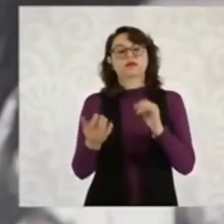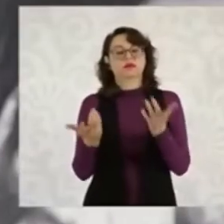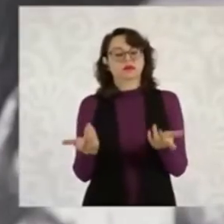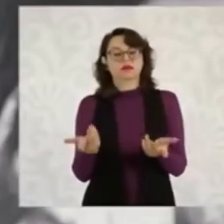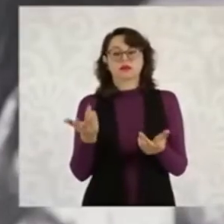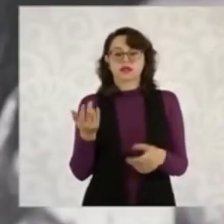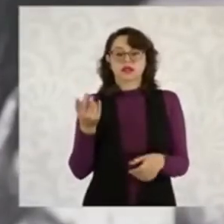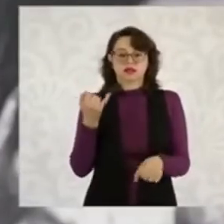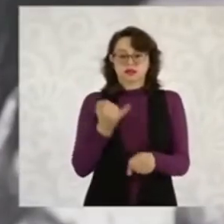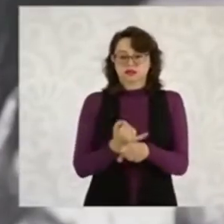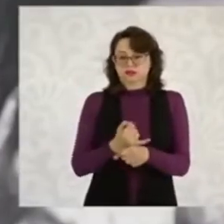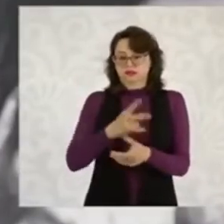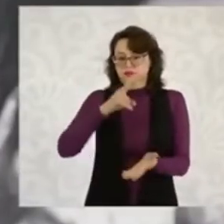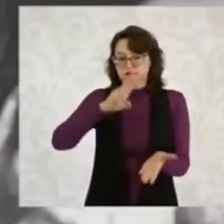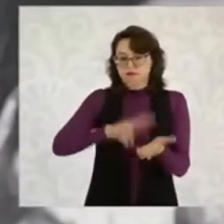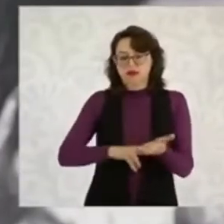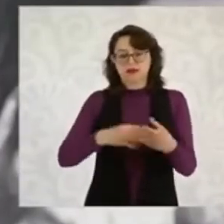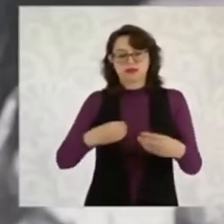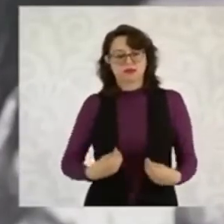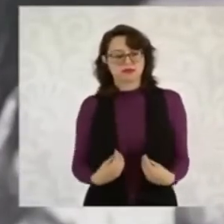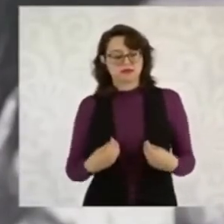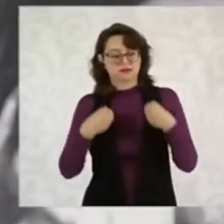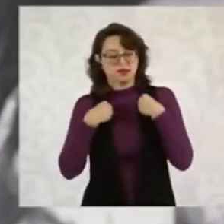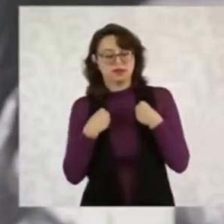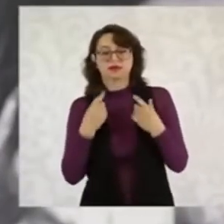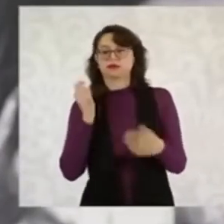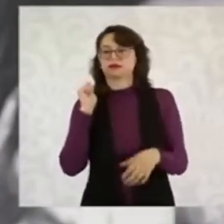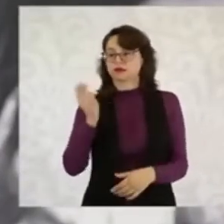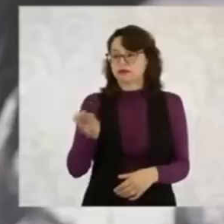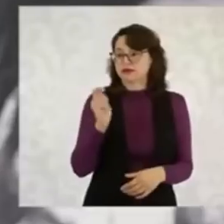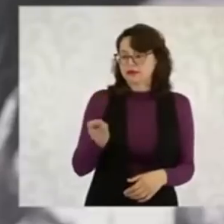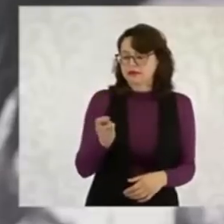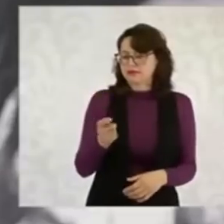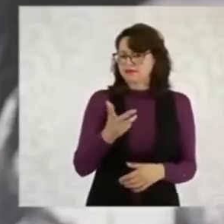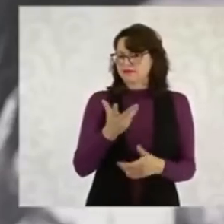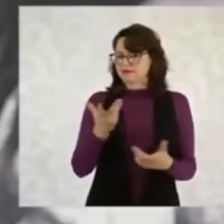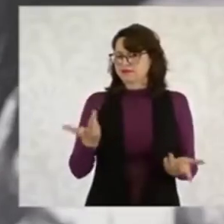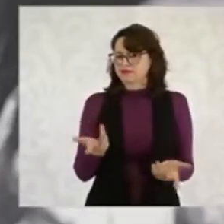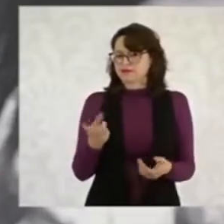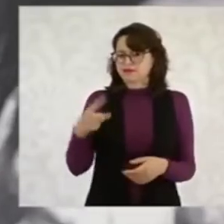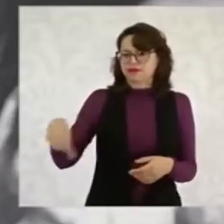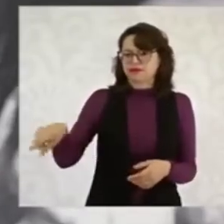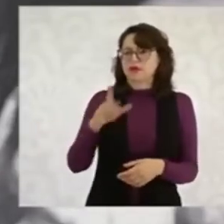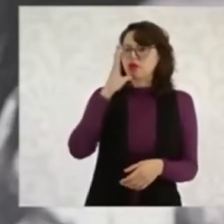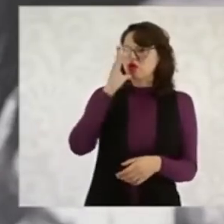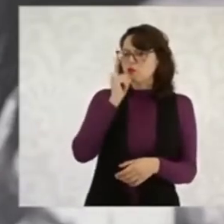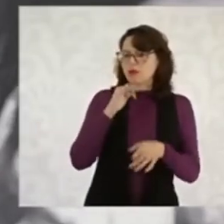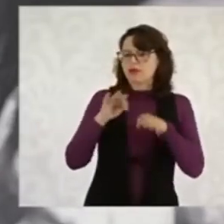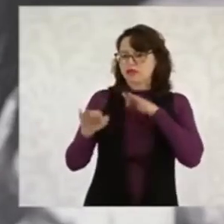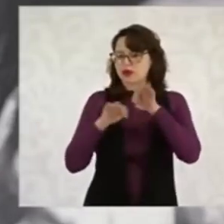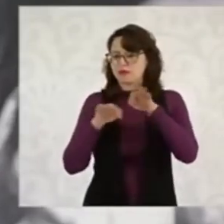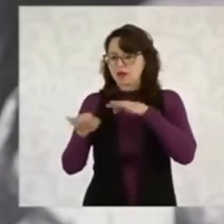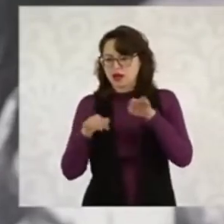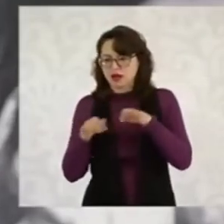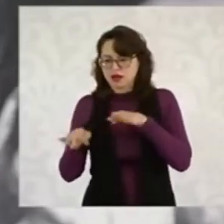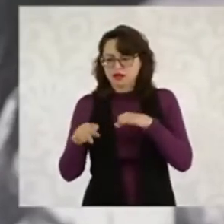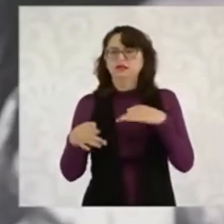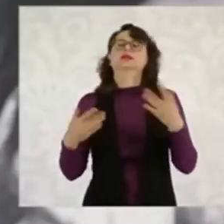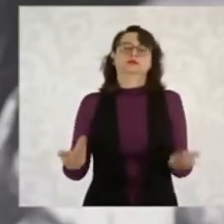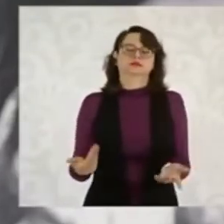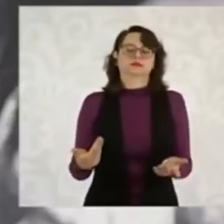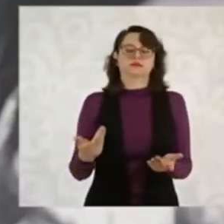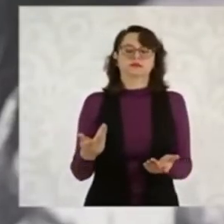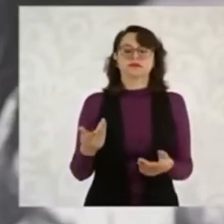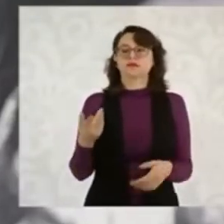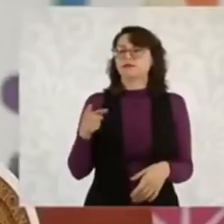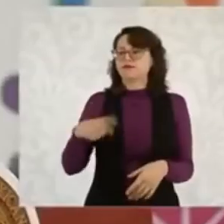y vida, esto en caso de que alguna enfermedad o accidente impida que sigan trabajando, pues que se pueda recibir justamente el apoyo económico